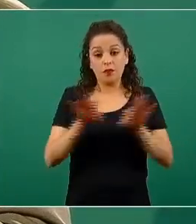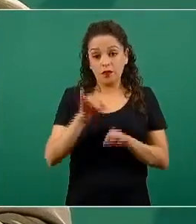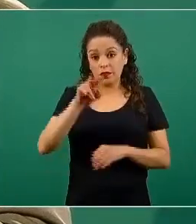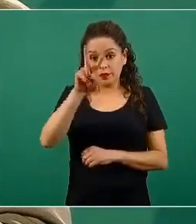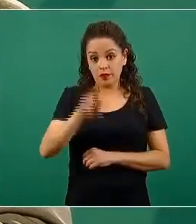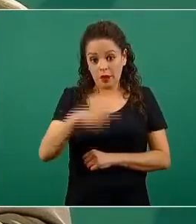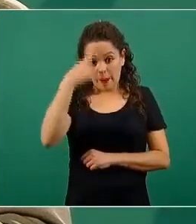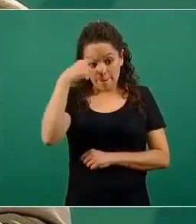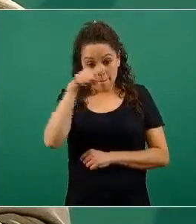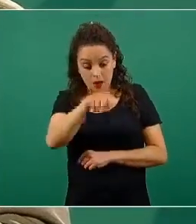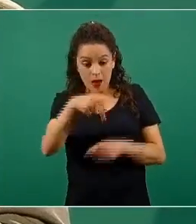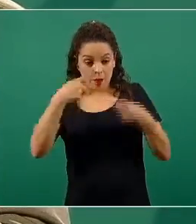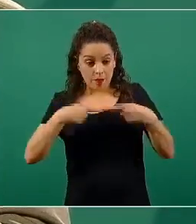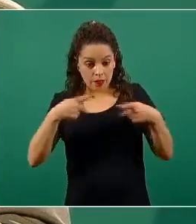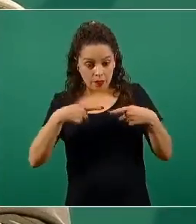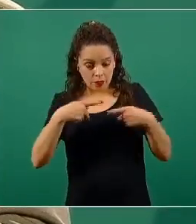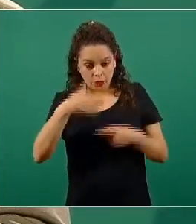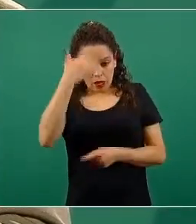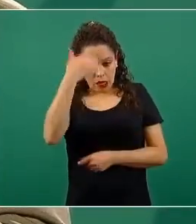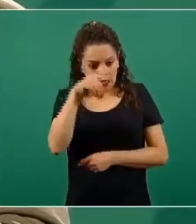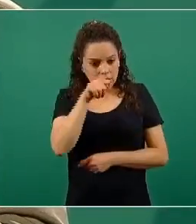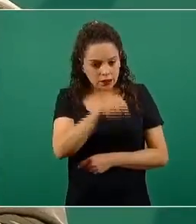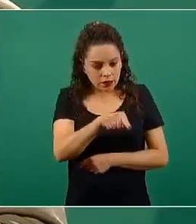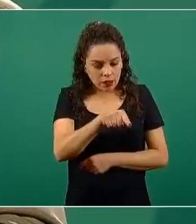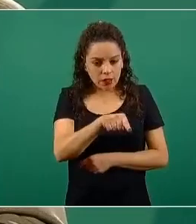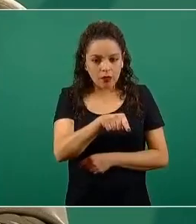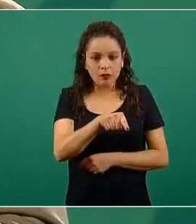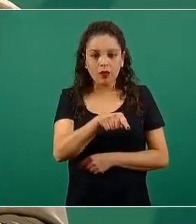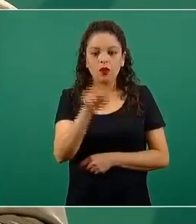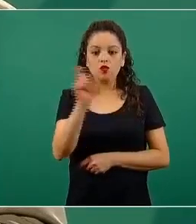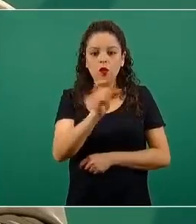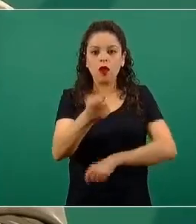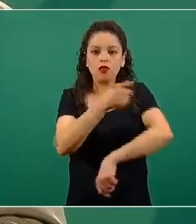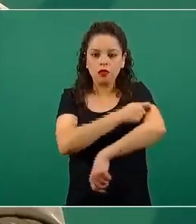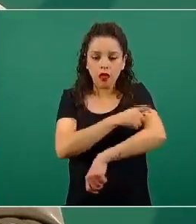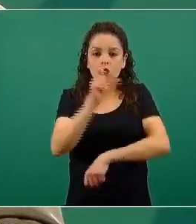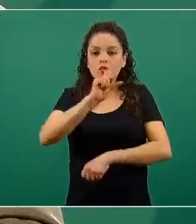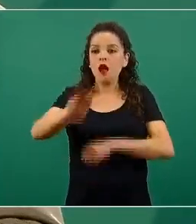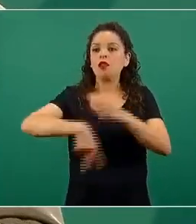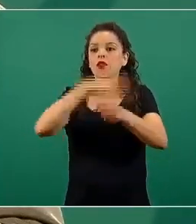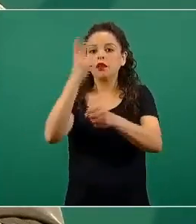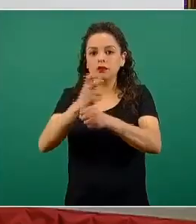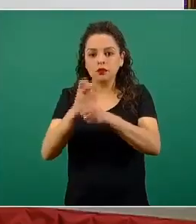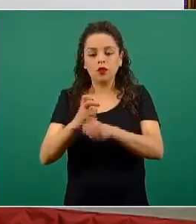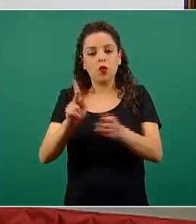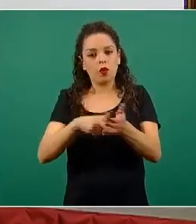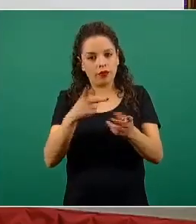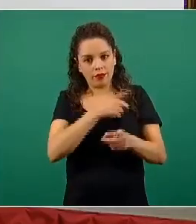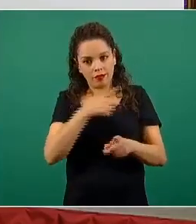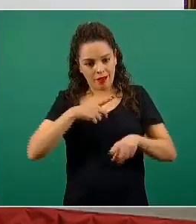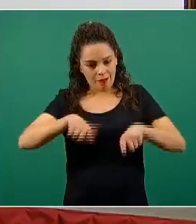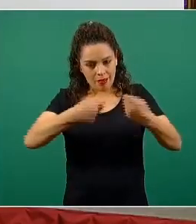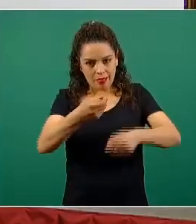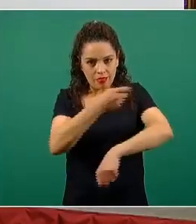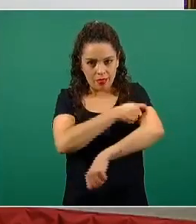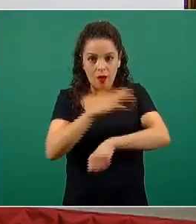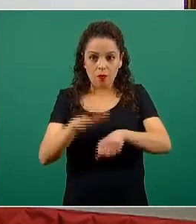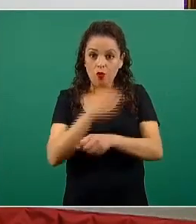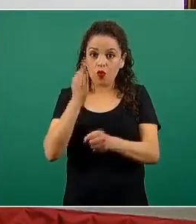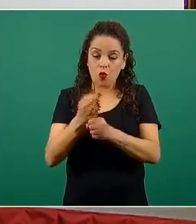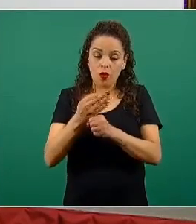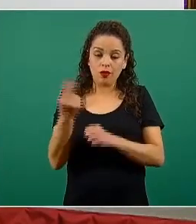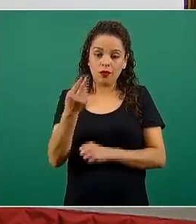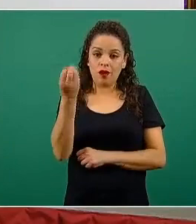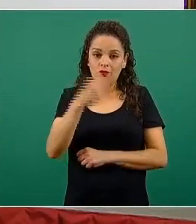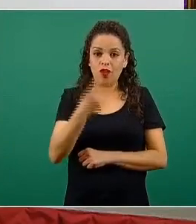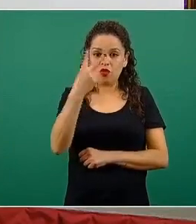la persona, para conocer cuál se vacunó y cuándo requiere su segunda dosis, si está en un esquema de 2 dosis, pero